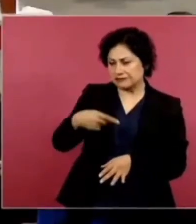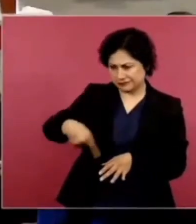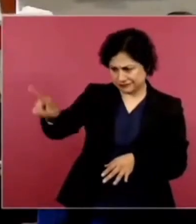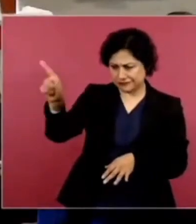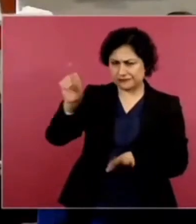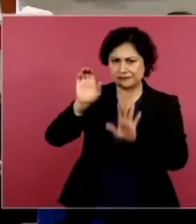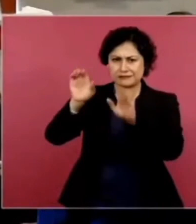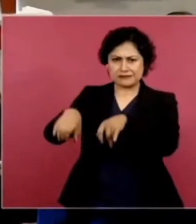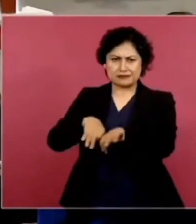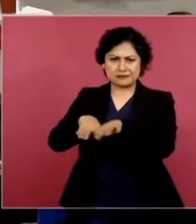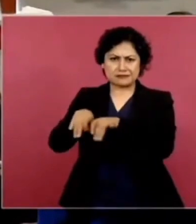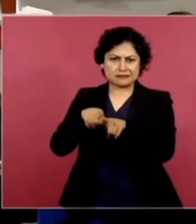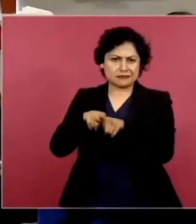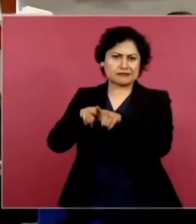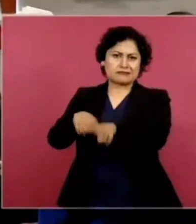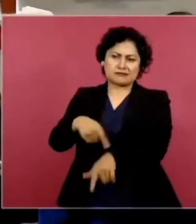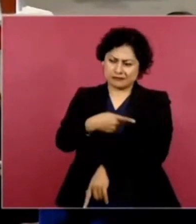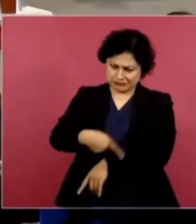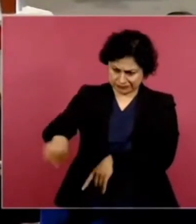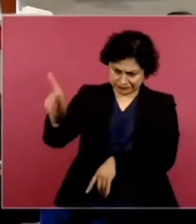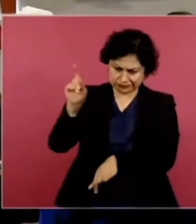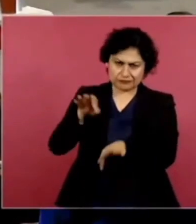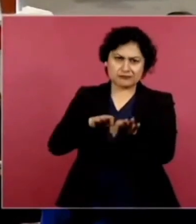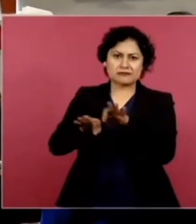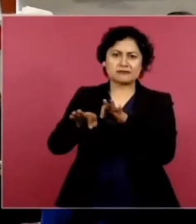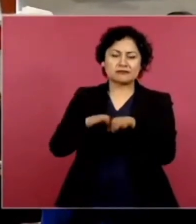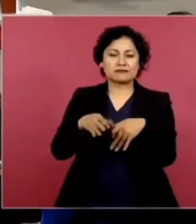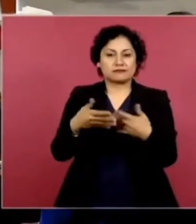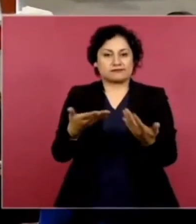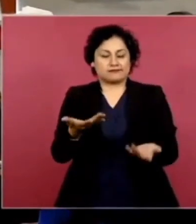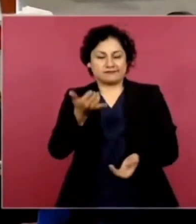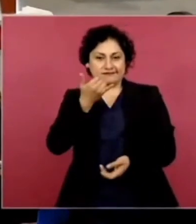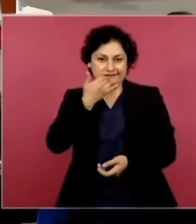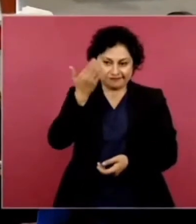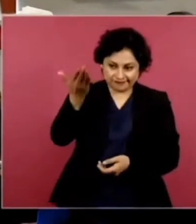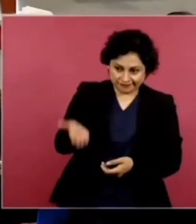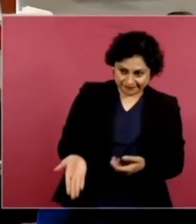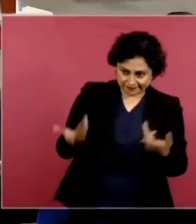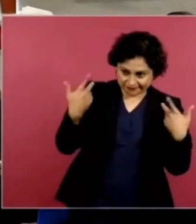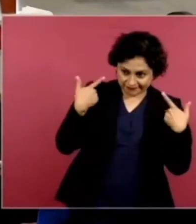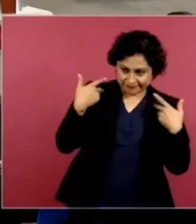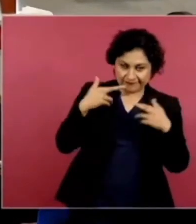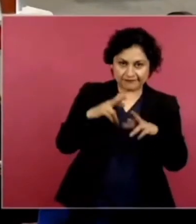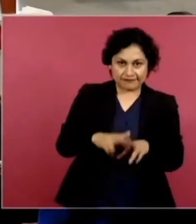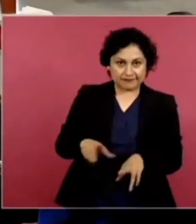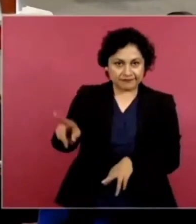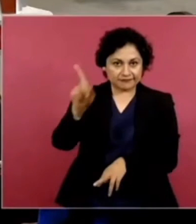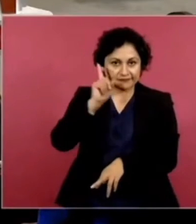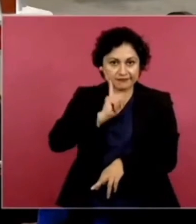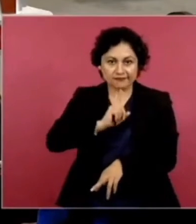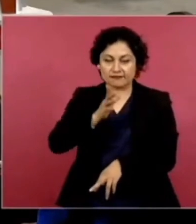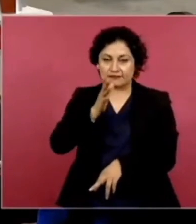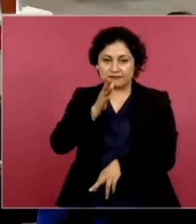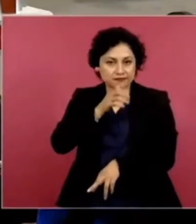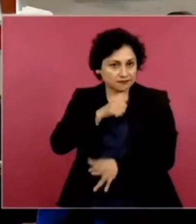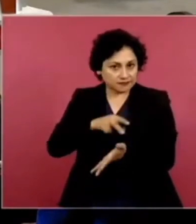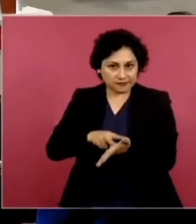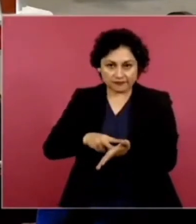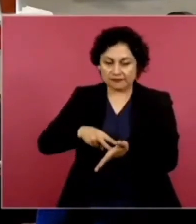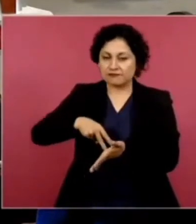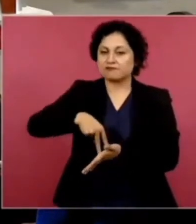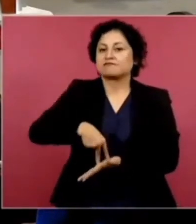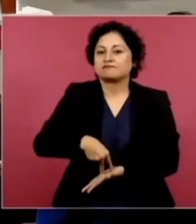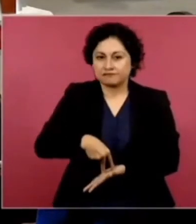trabajar. La mandan a trabajar de nuevo a una persona que no puede mantenerse en pie,